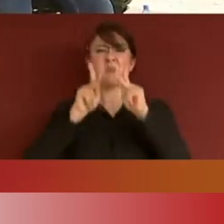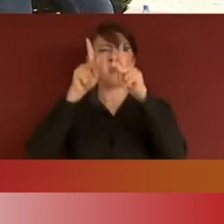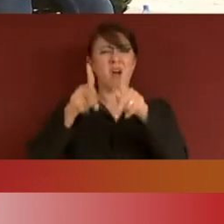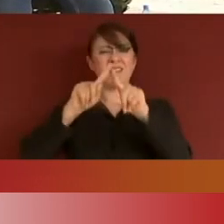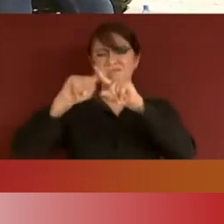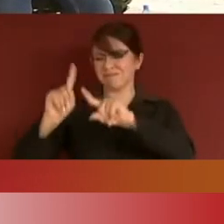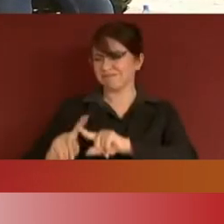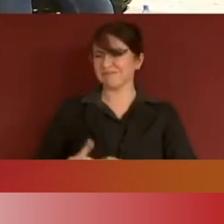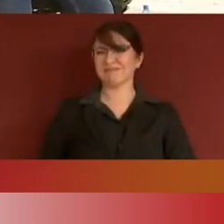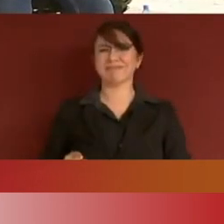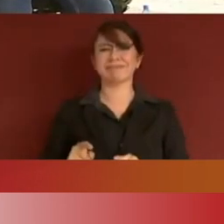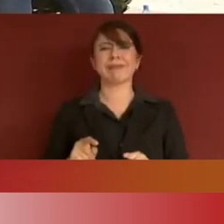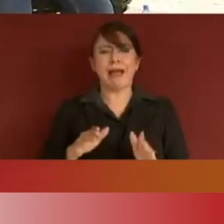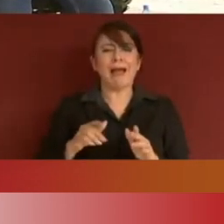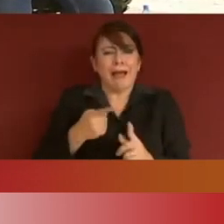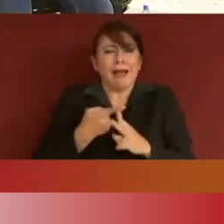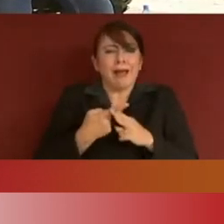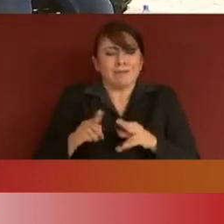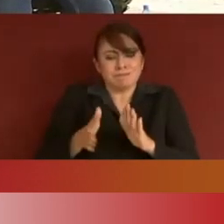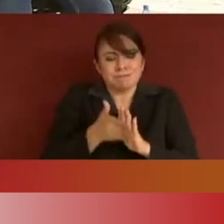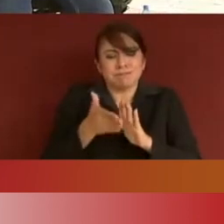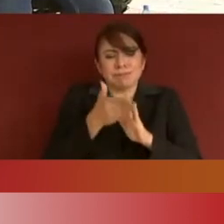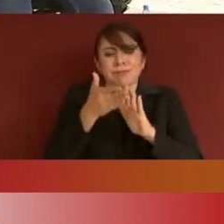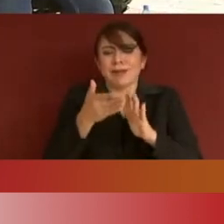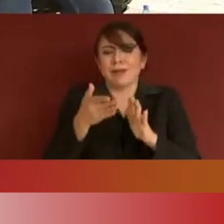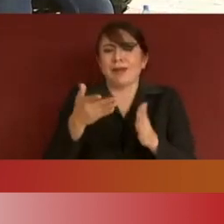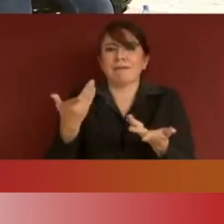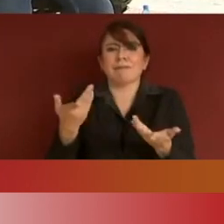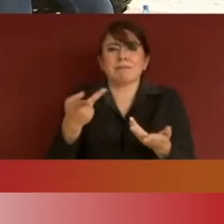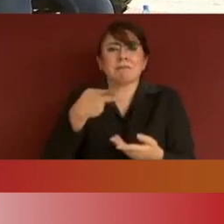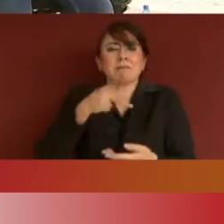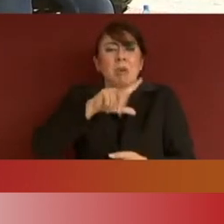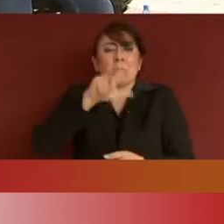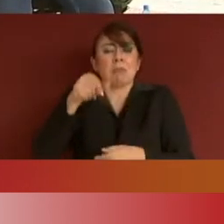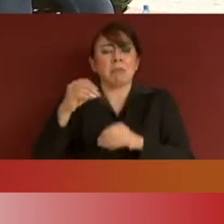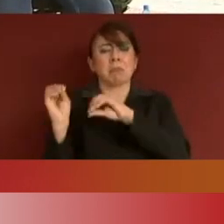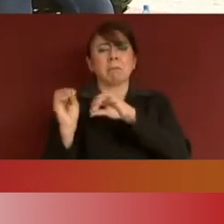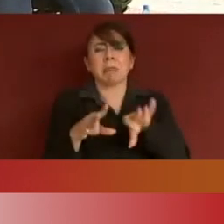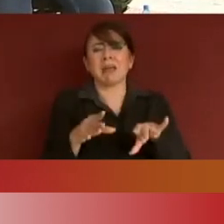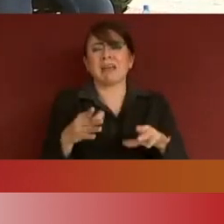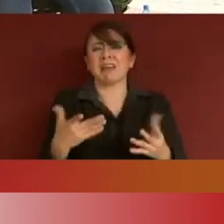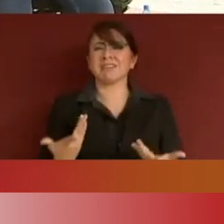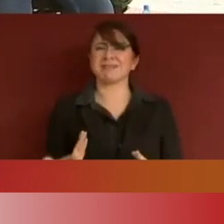y también este tipo de obras,